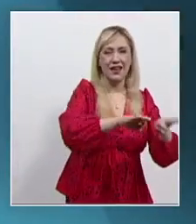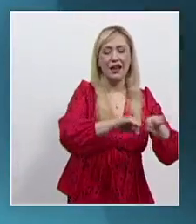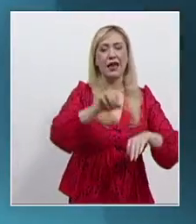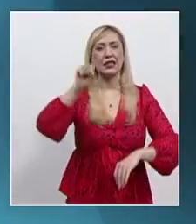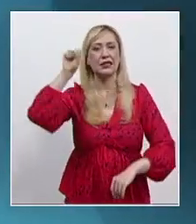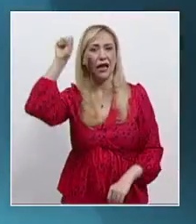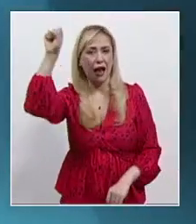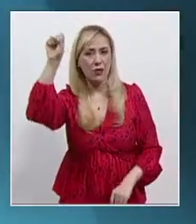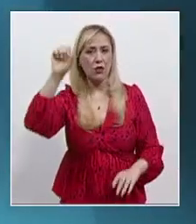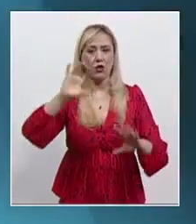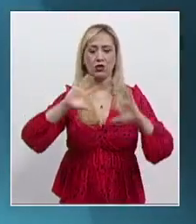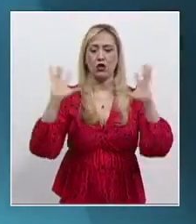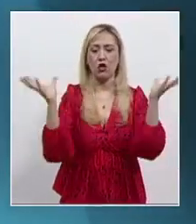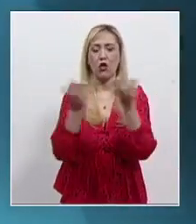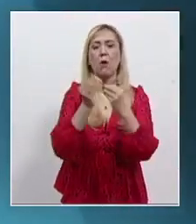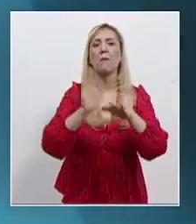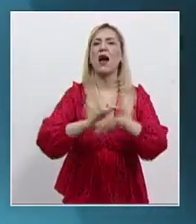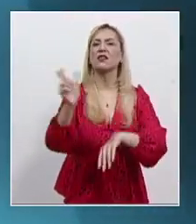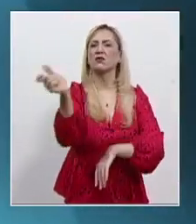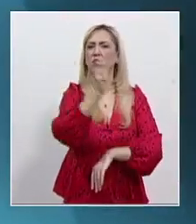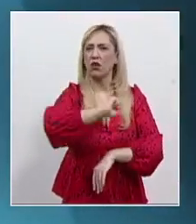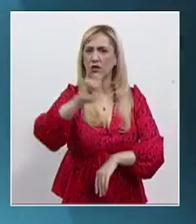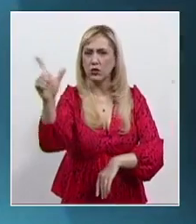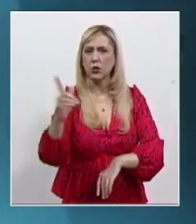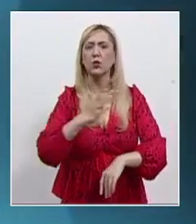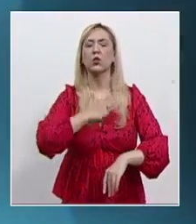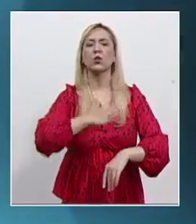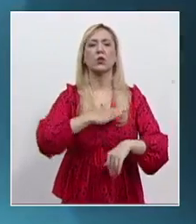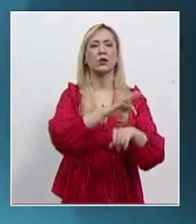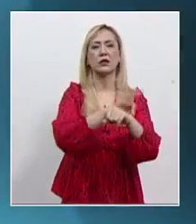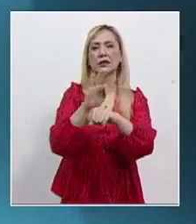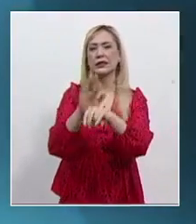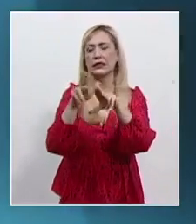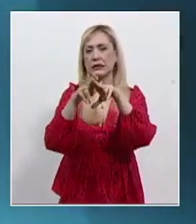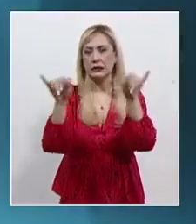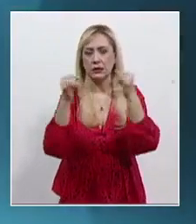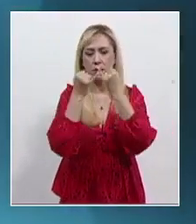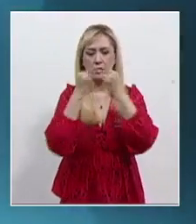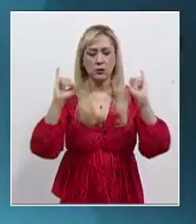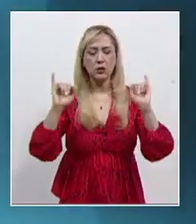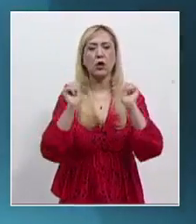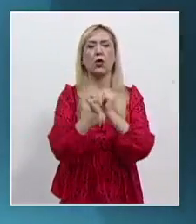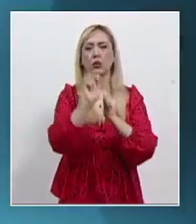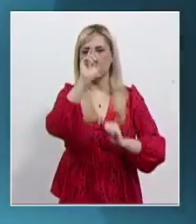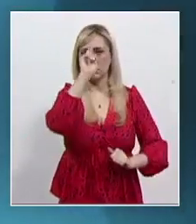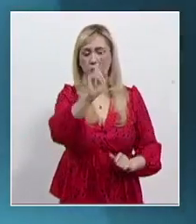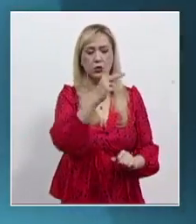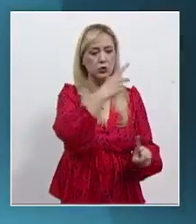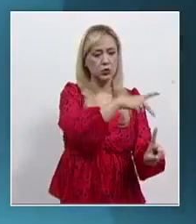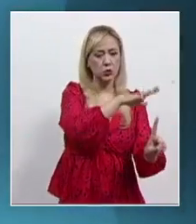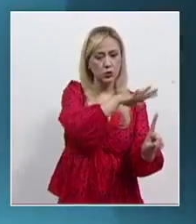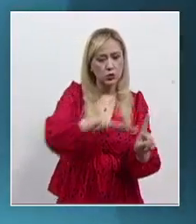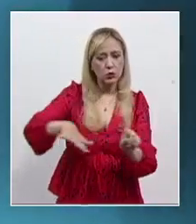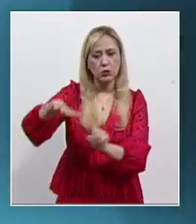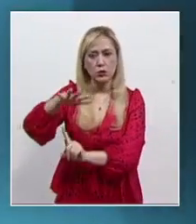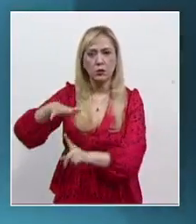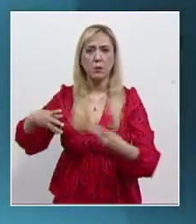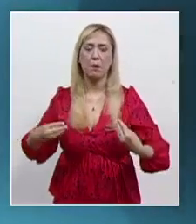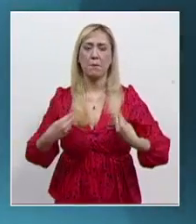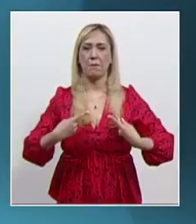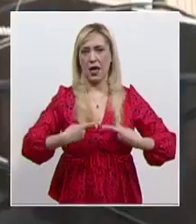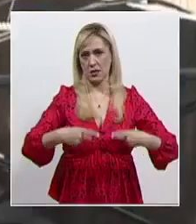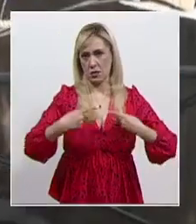sindicatos y patrones sean más profesionales, imparciales, independientes y con sentido social. Indicó que el cambio no es menor, pues